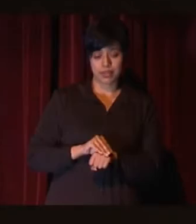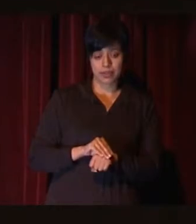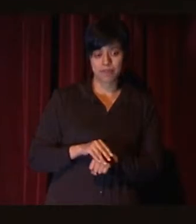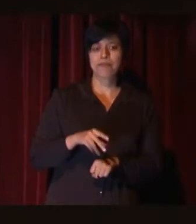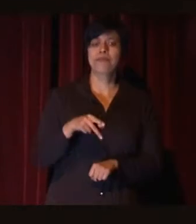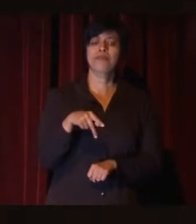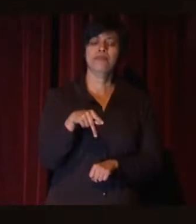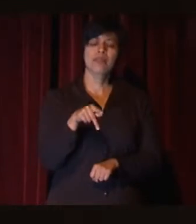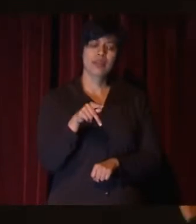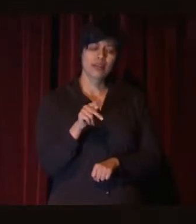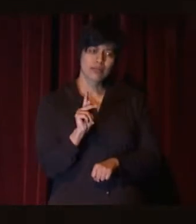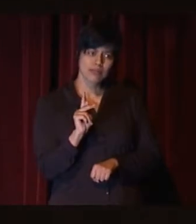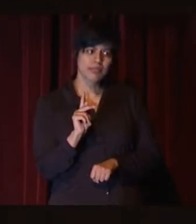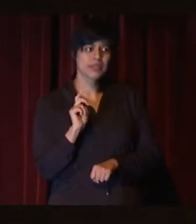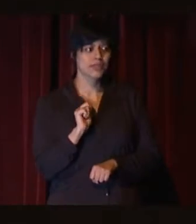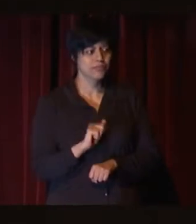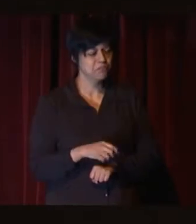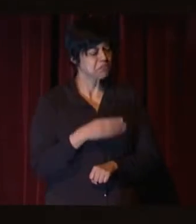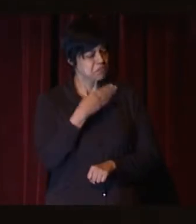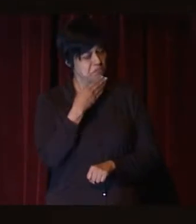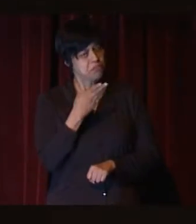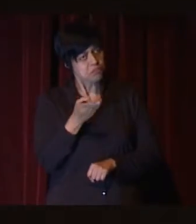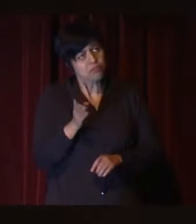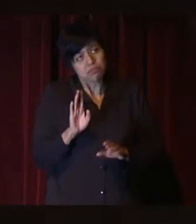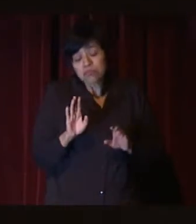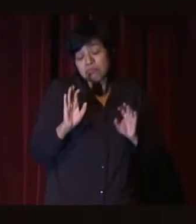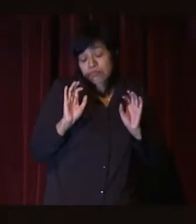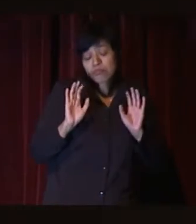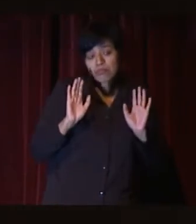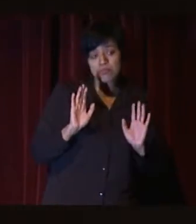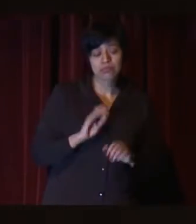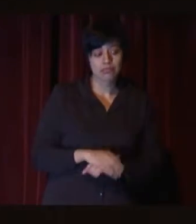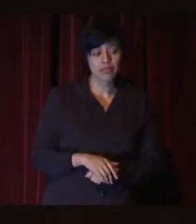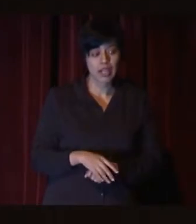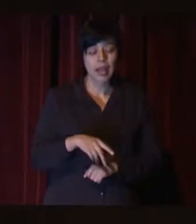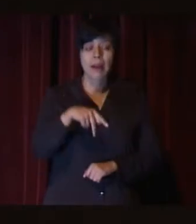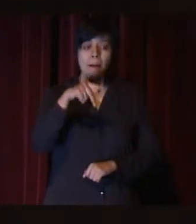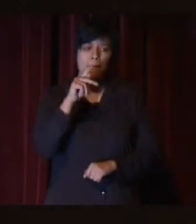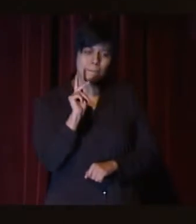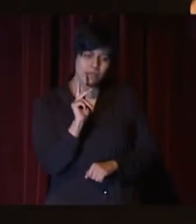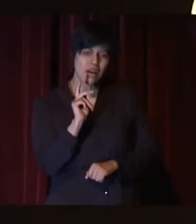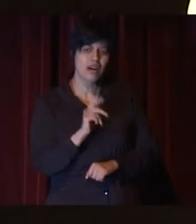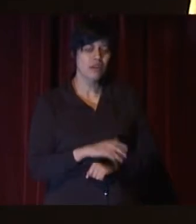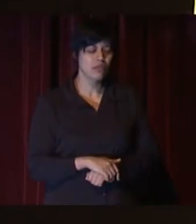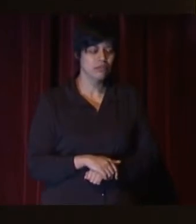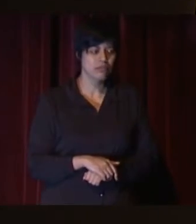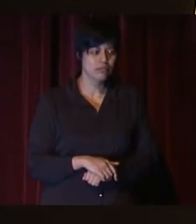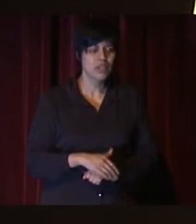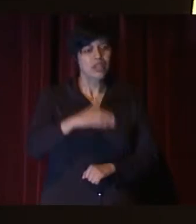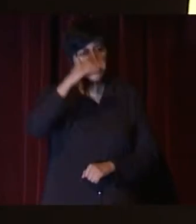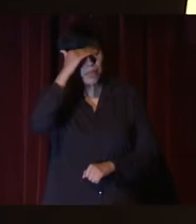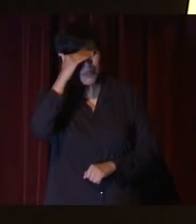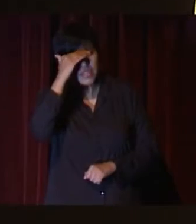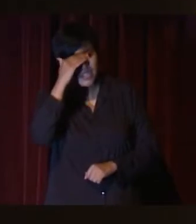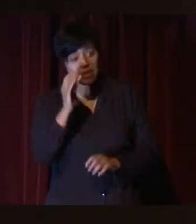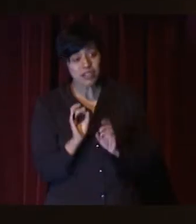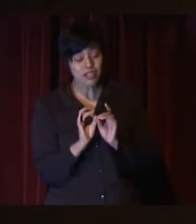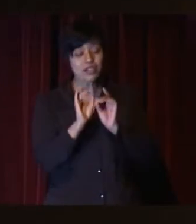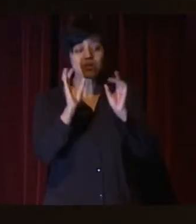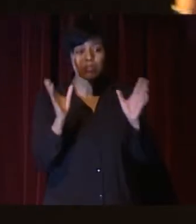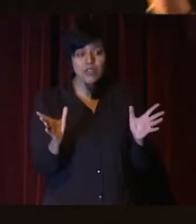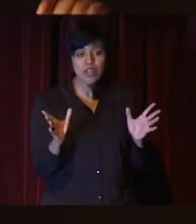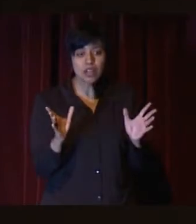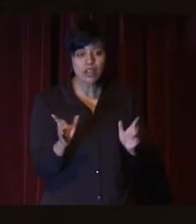a la primera que le escuchamos decimos bueno muy cierto sin embargo queremos hay que reflexionar qué pasa cuando